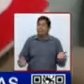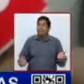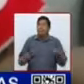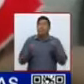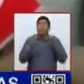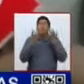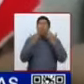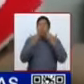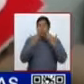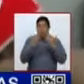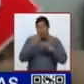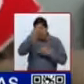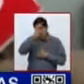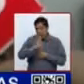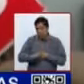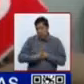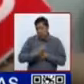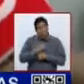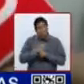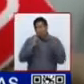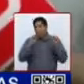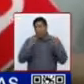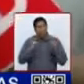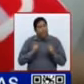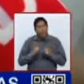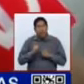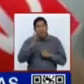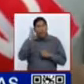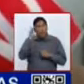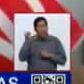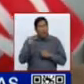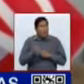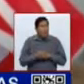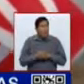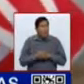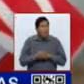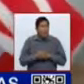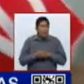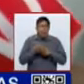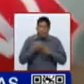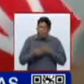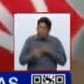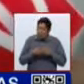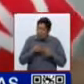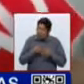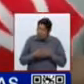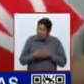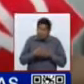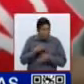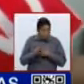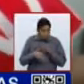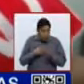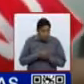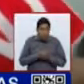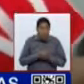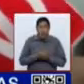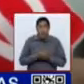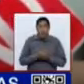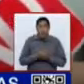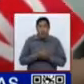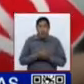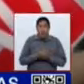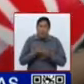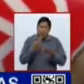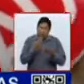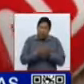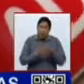Gracias a Dios. Agradezco a Dios porque a pesar de todo, llegué a la